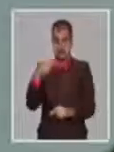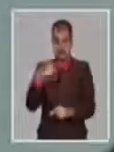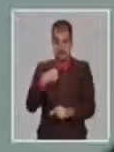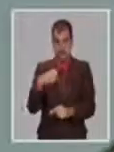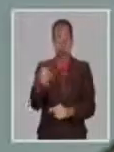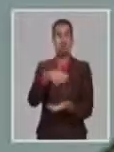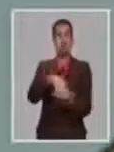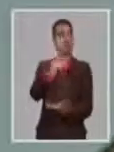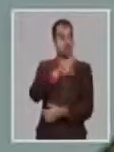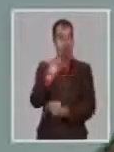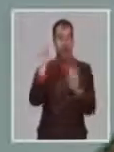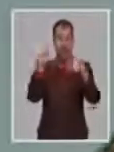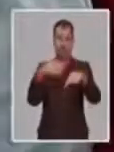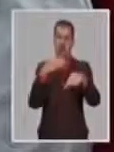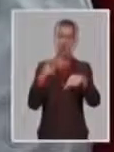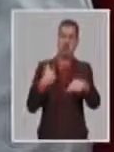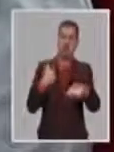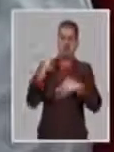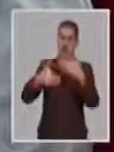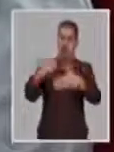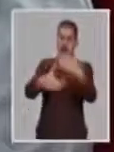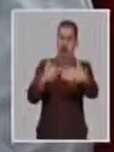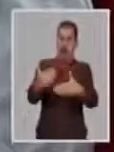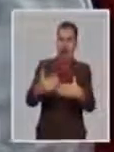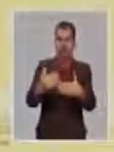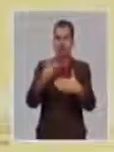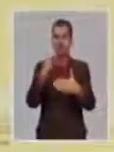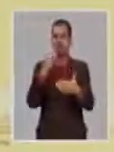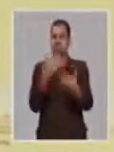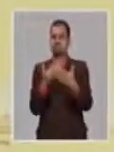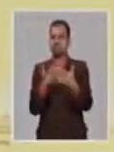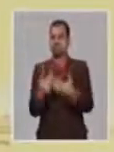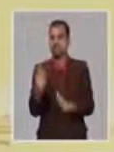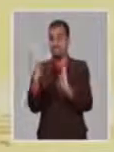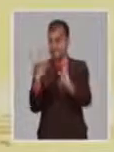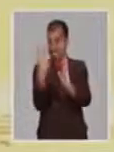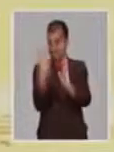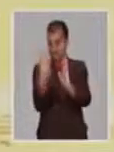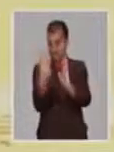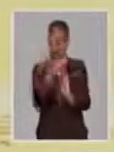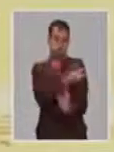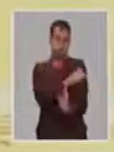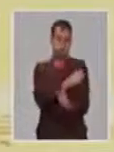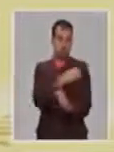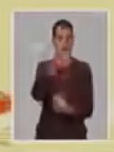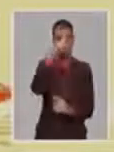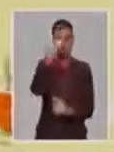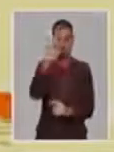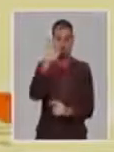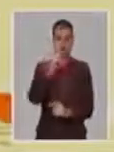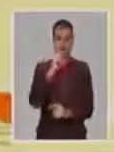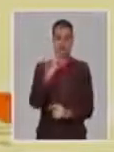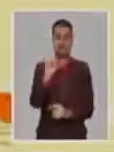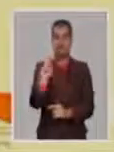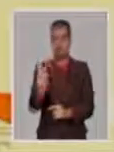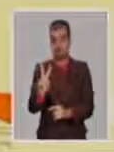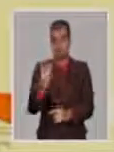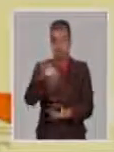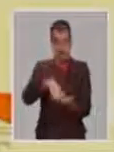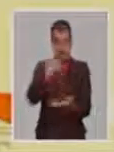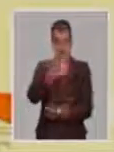todos los pormenores del ensayo clínico fase 3 del candidato vacunal Soberana 02. En el municipio Plaza de la Revolución va a participar un total